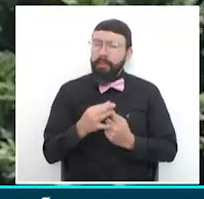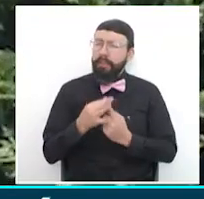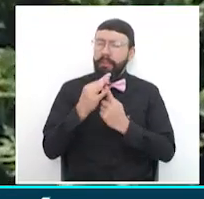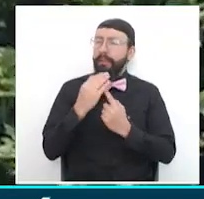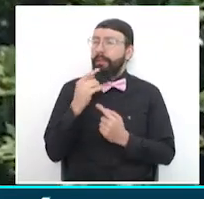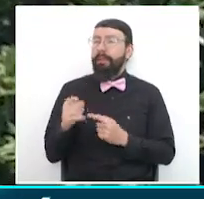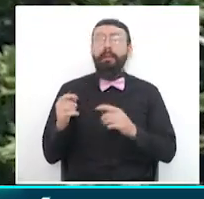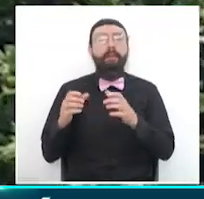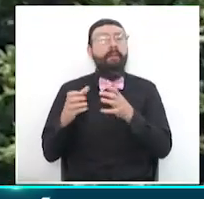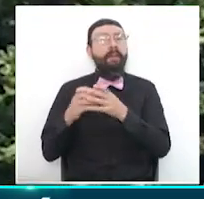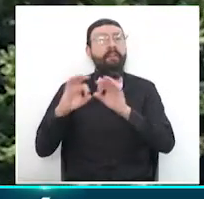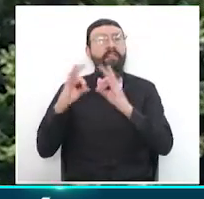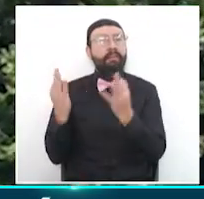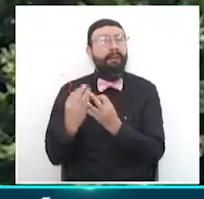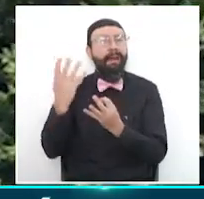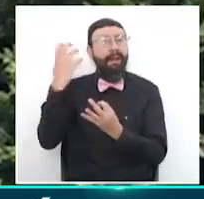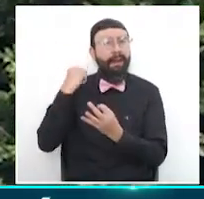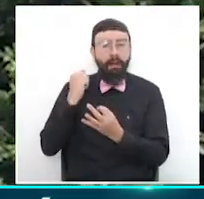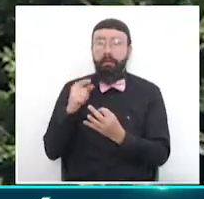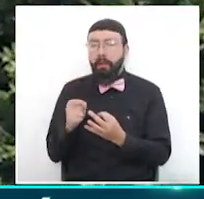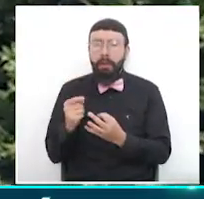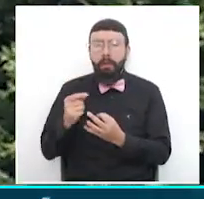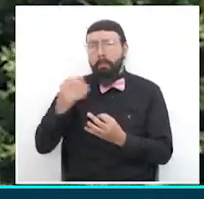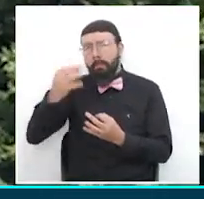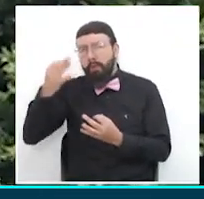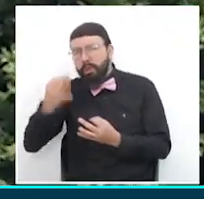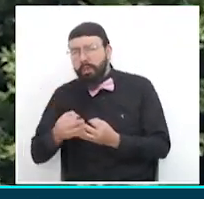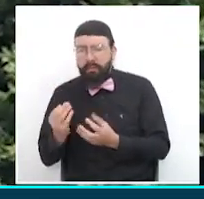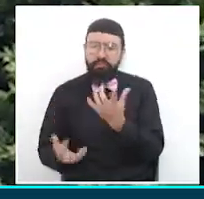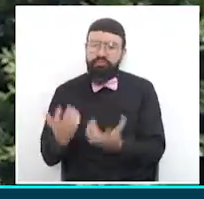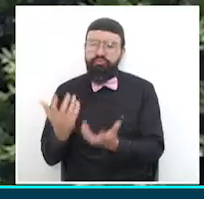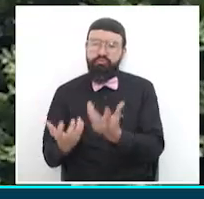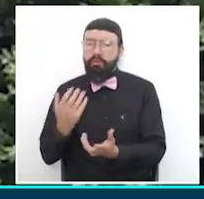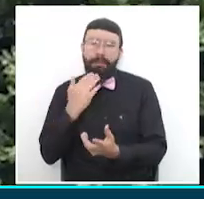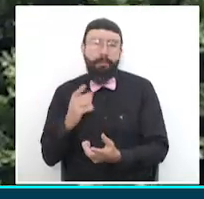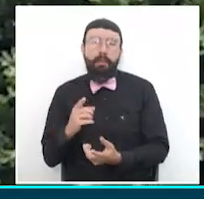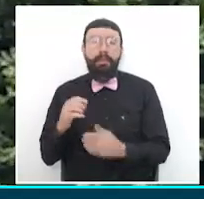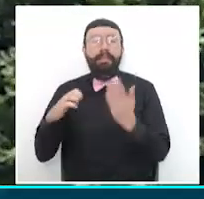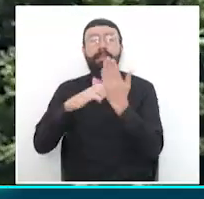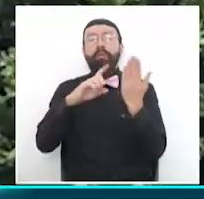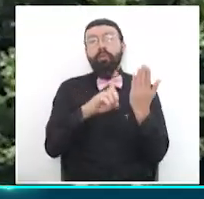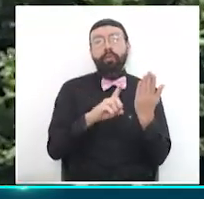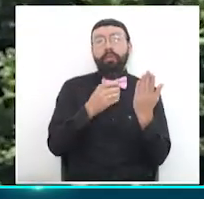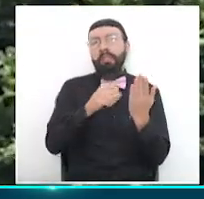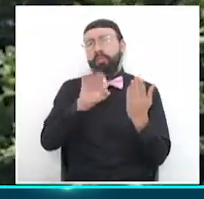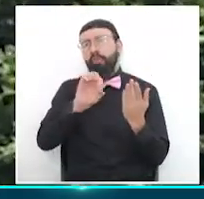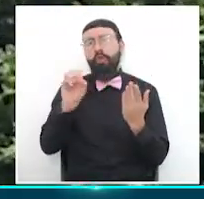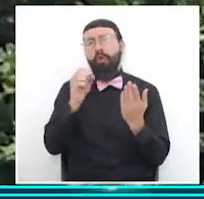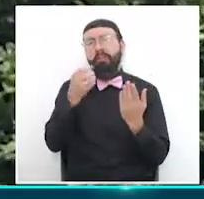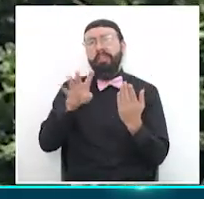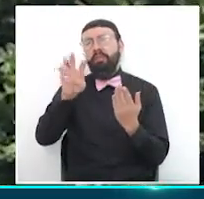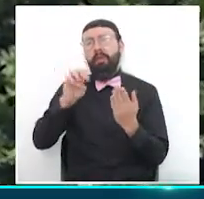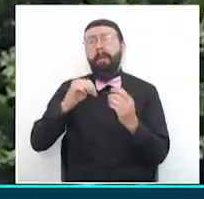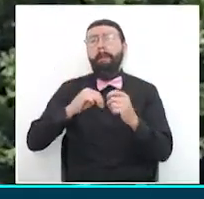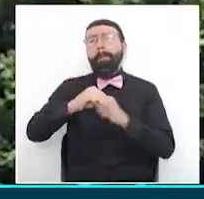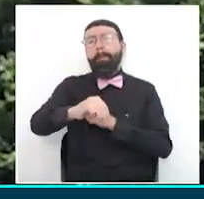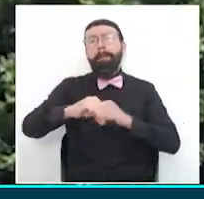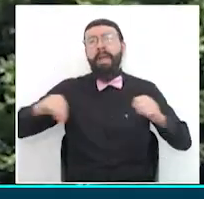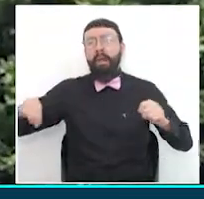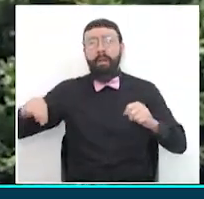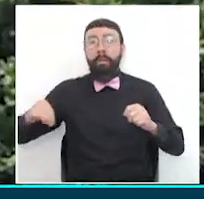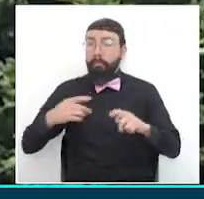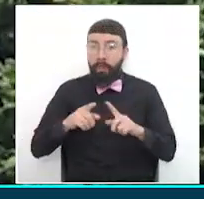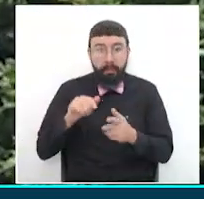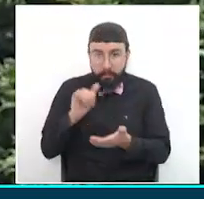de Efigas tenía un consumo promedio, por ejemplo, en estrato 1, de 18 a 19 metros cúbicos. Ahora esa misma